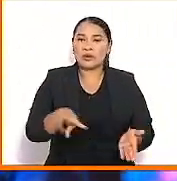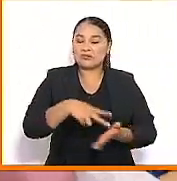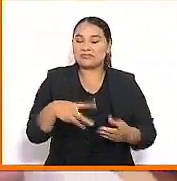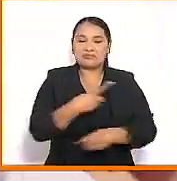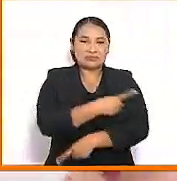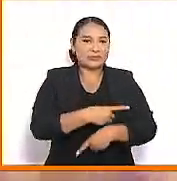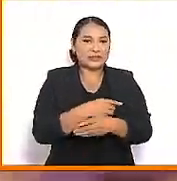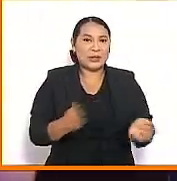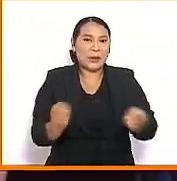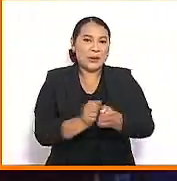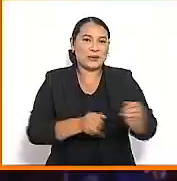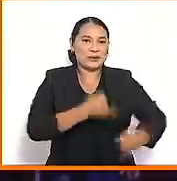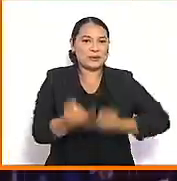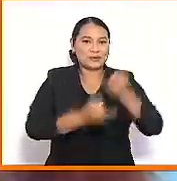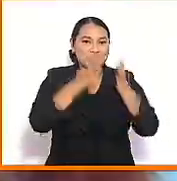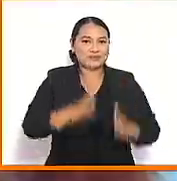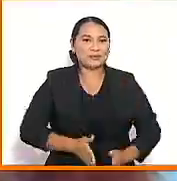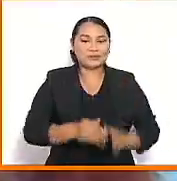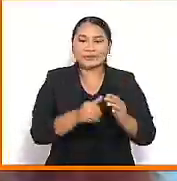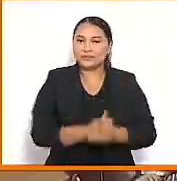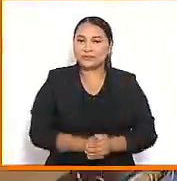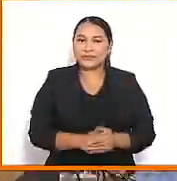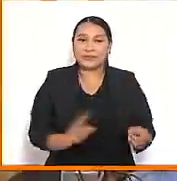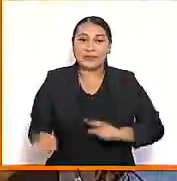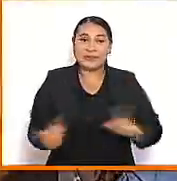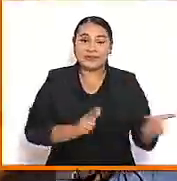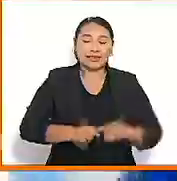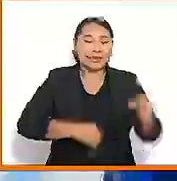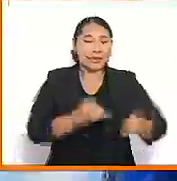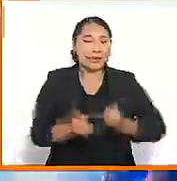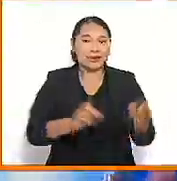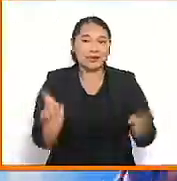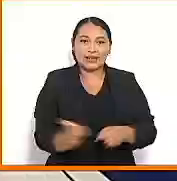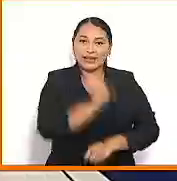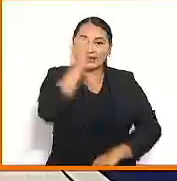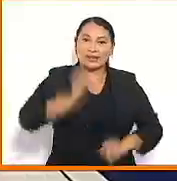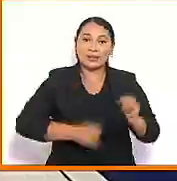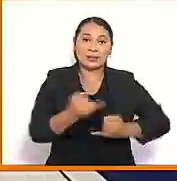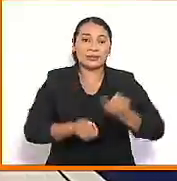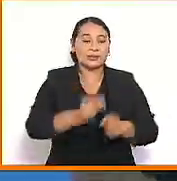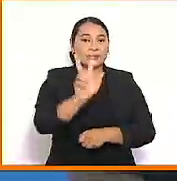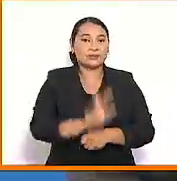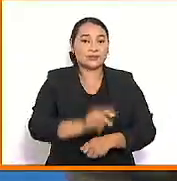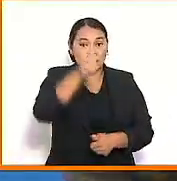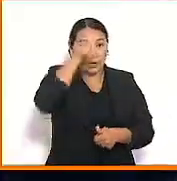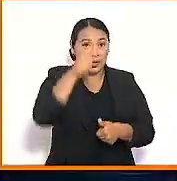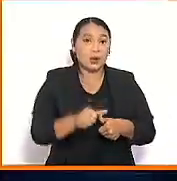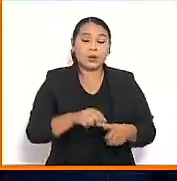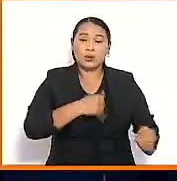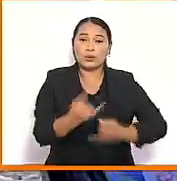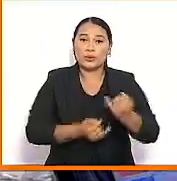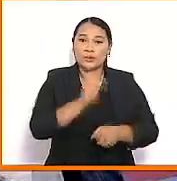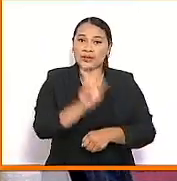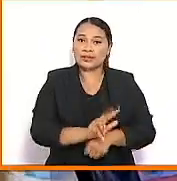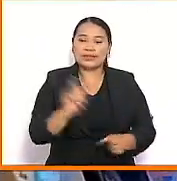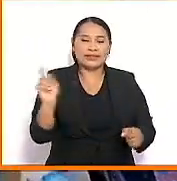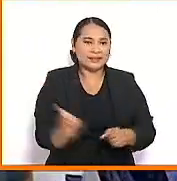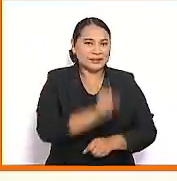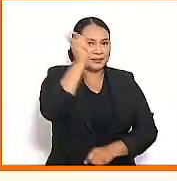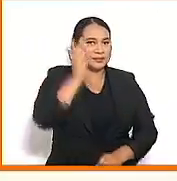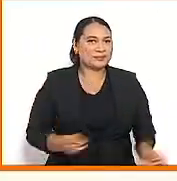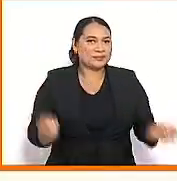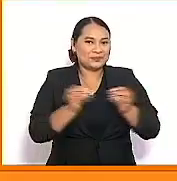jugadores. ¿Estás listo para ganar con Juga 3? Recordá que con Juga 3 ganá mucho